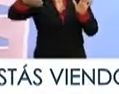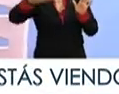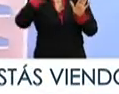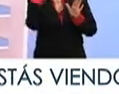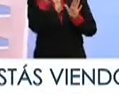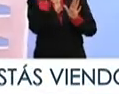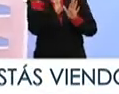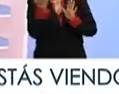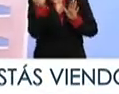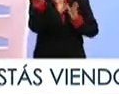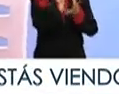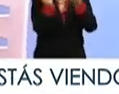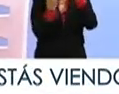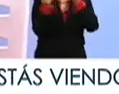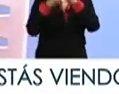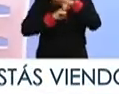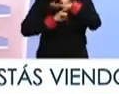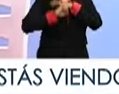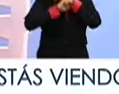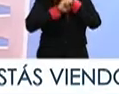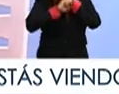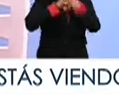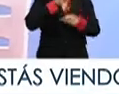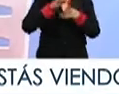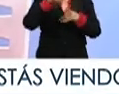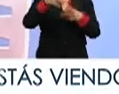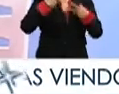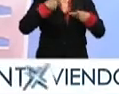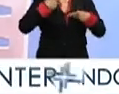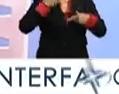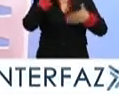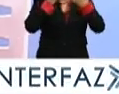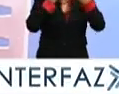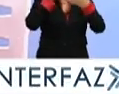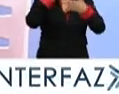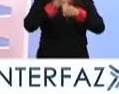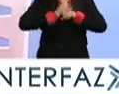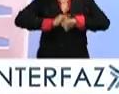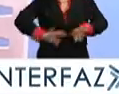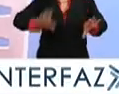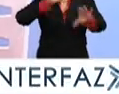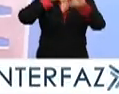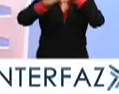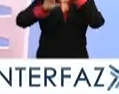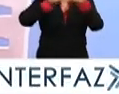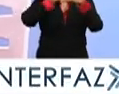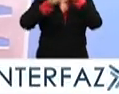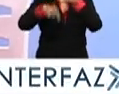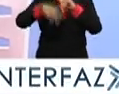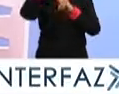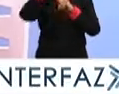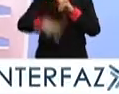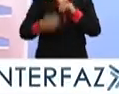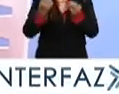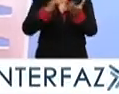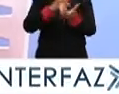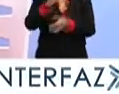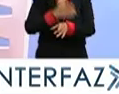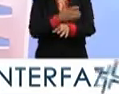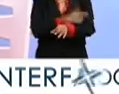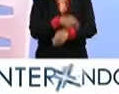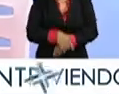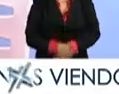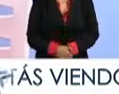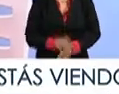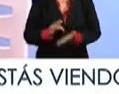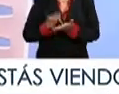académico pues que soporta a todos estos generadores de información y de comunicación en nuestro país. Muchas gracias por estar con nosotros